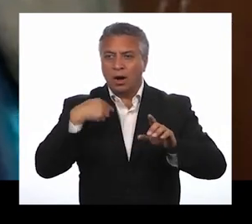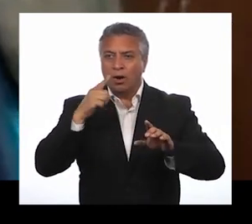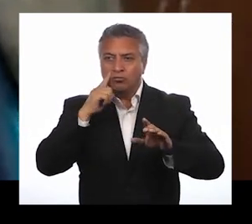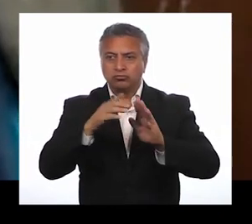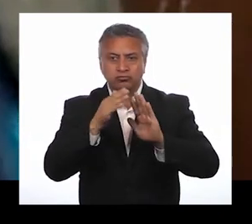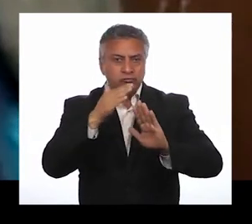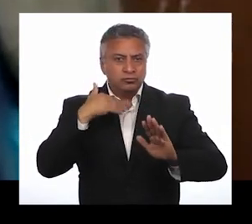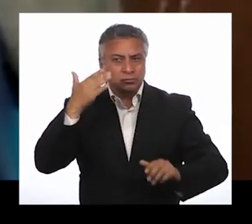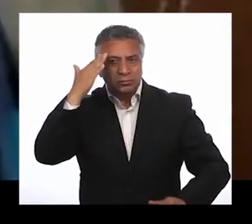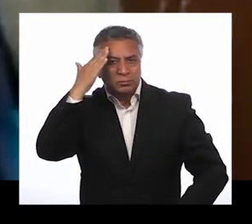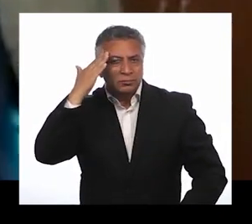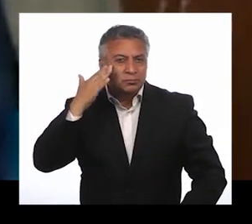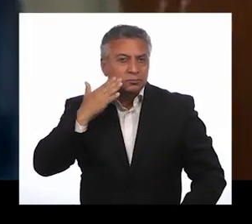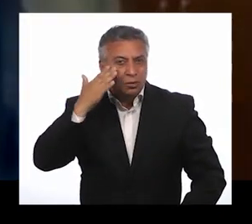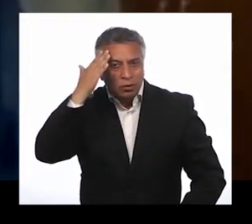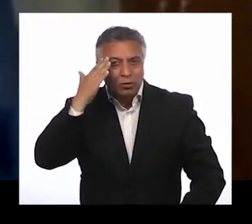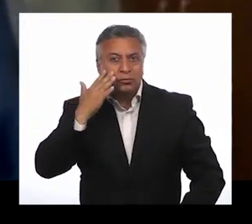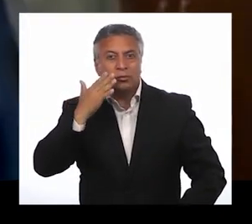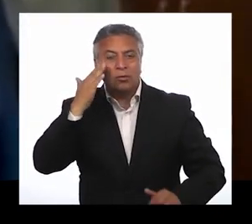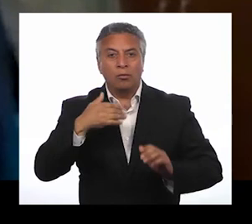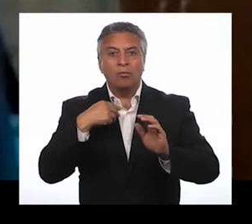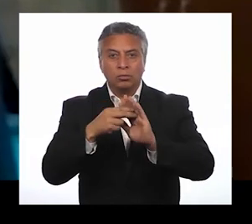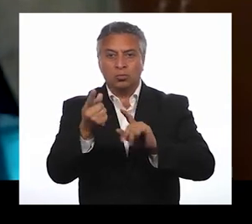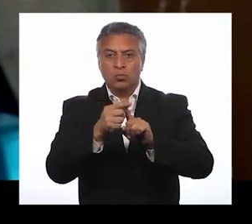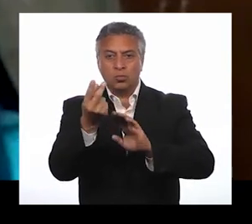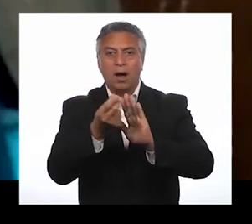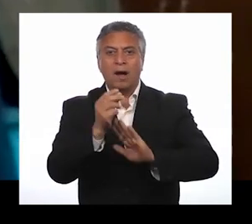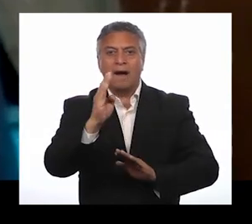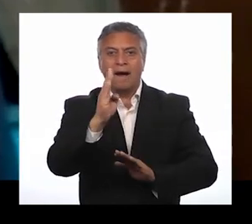aquí, en la parte donde me llegó el balín.